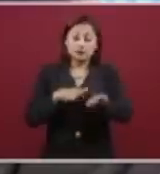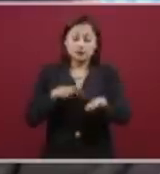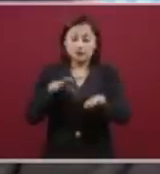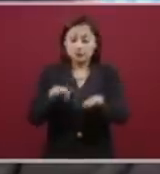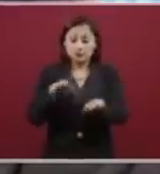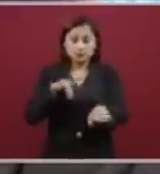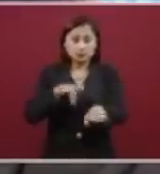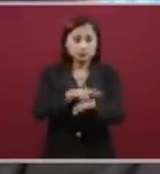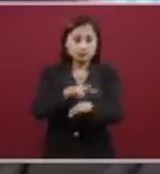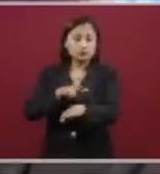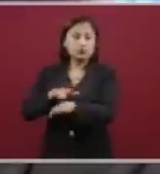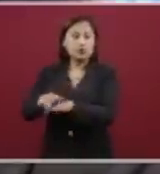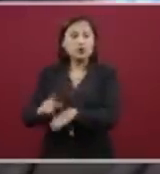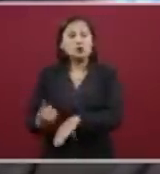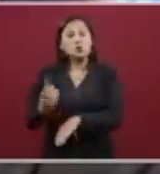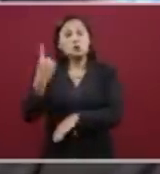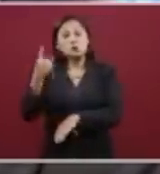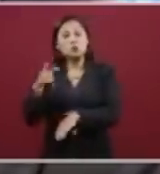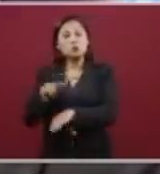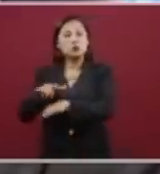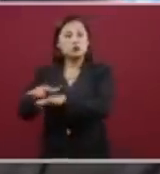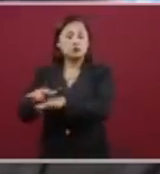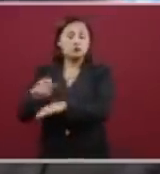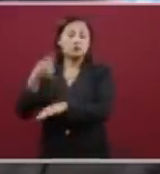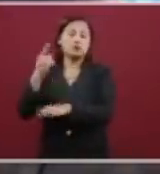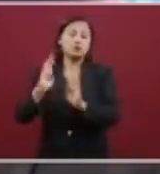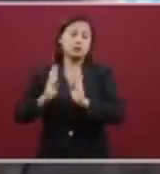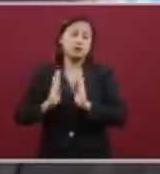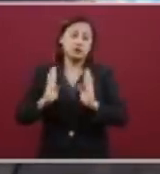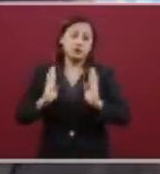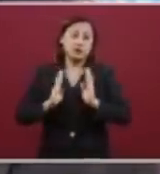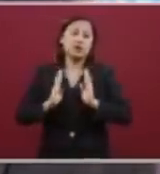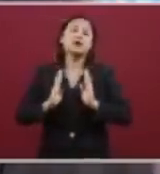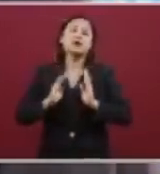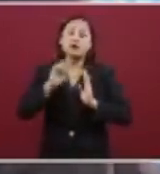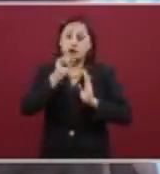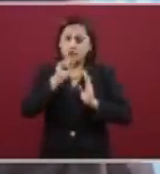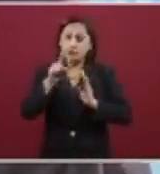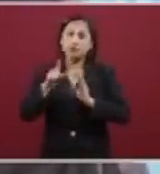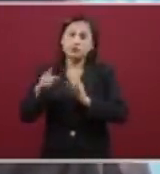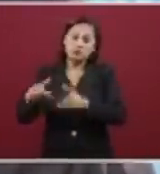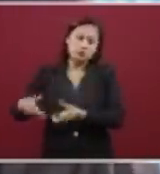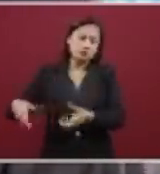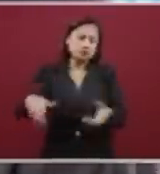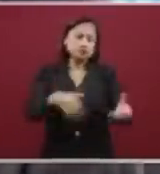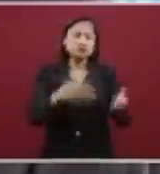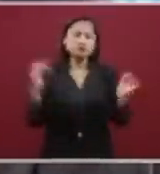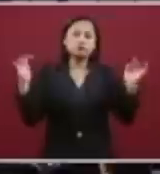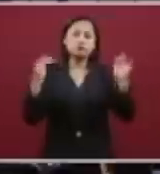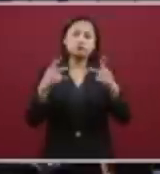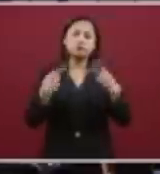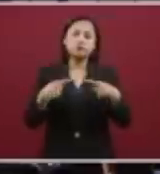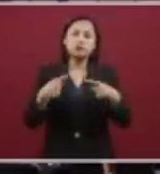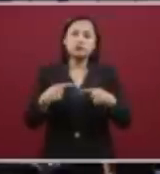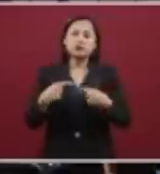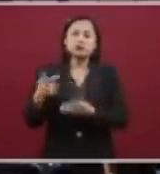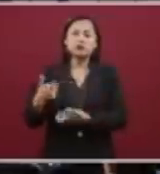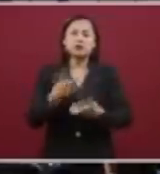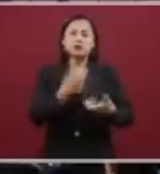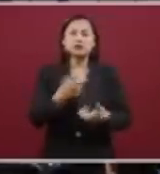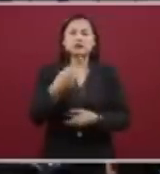así como la terminal de pasajeros el presupuesto era de 169 mil millones de